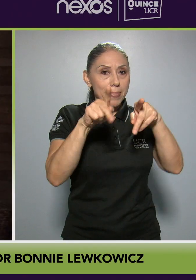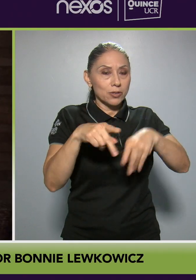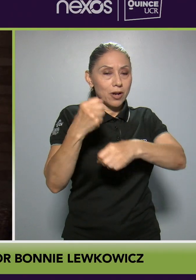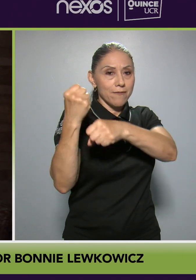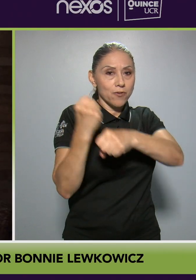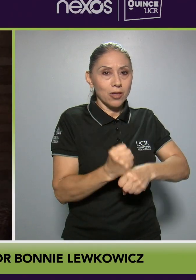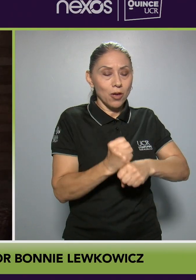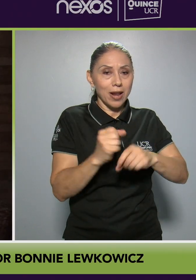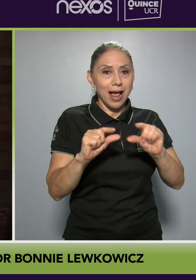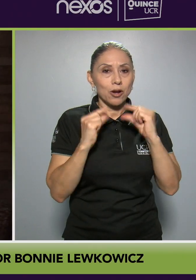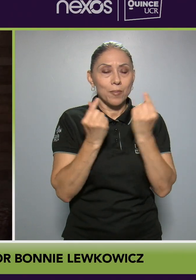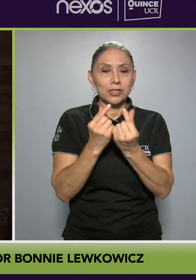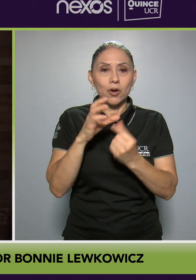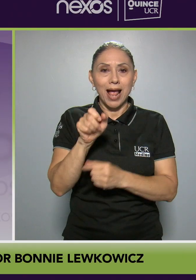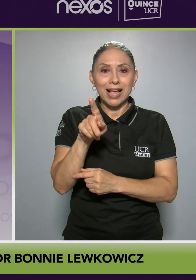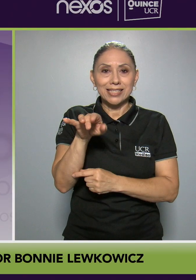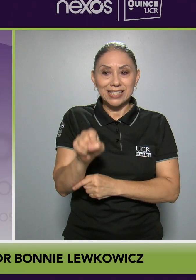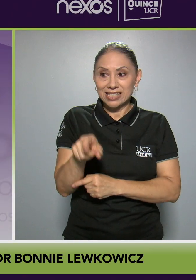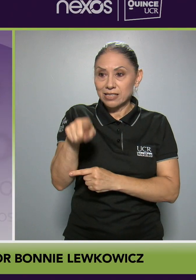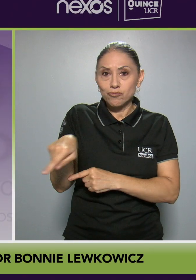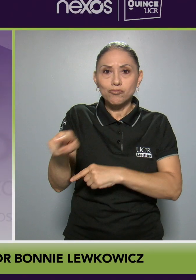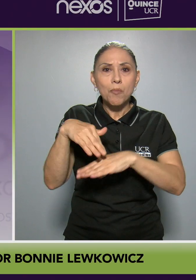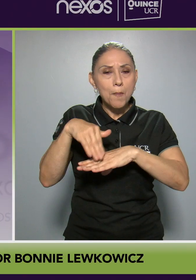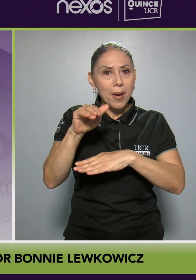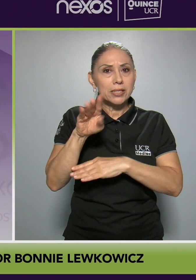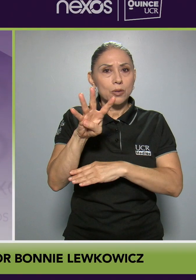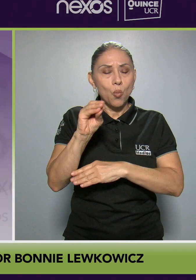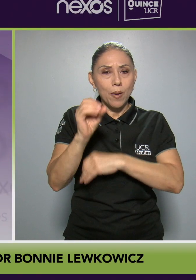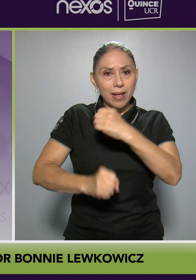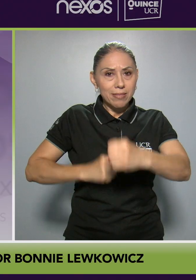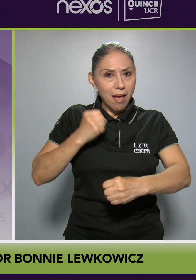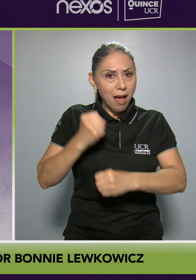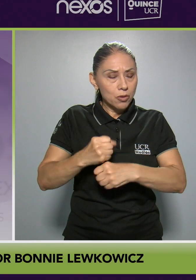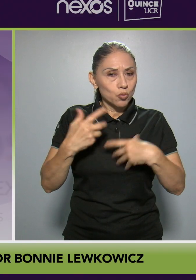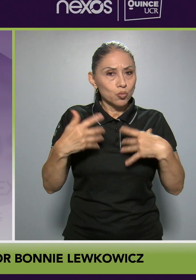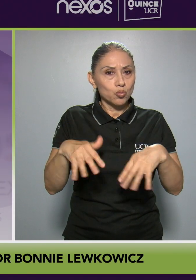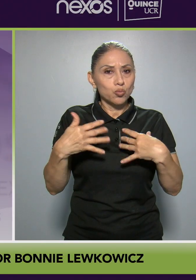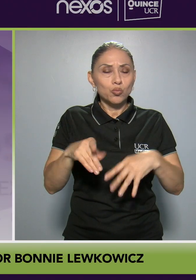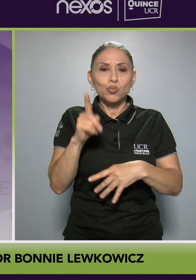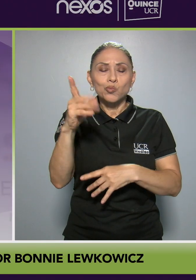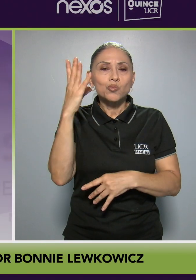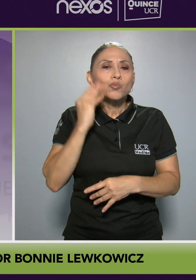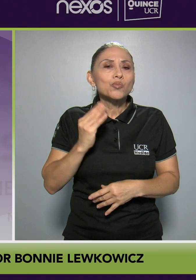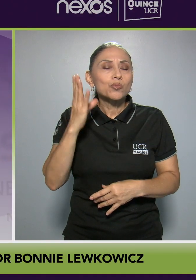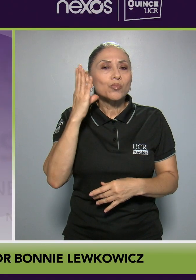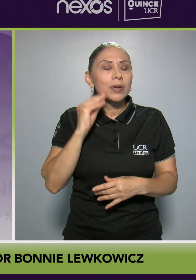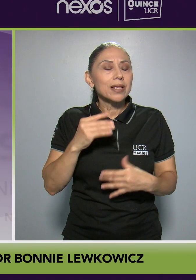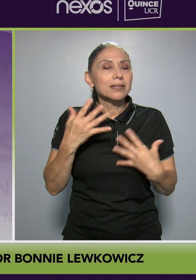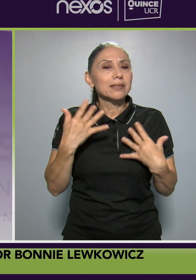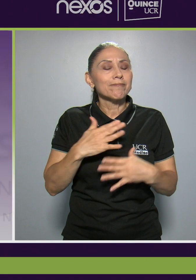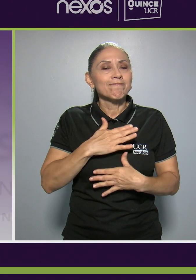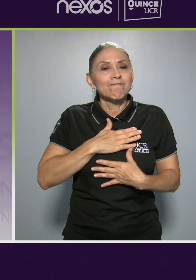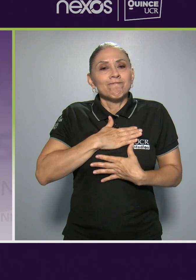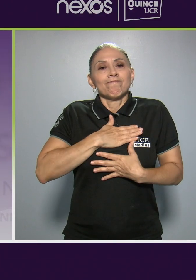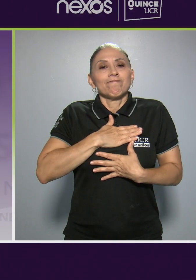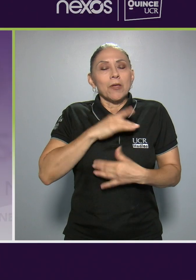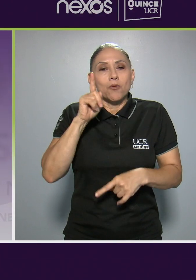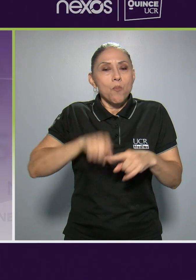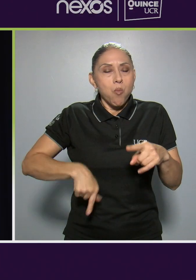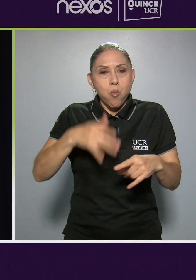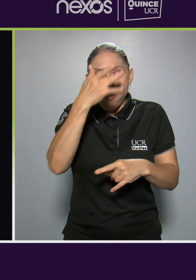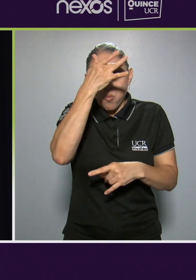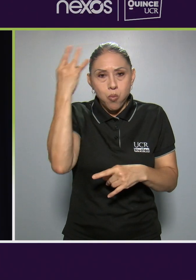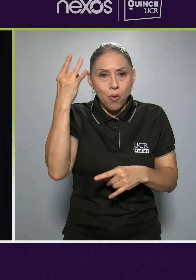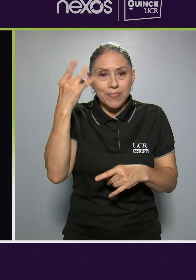agrupación Axis, que esta agrupación tiene más de 40 años. Entonces fue una experiencia inolvidable, y más